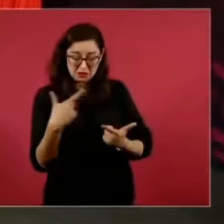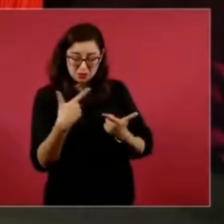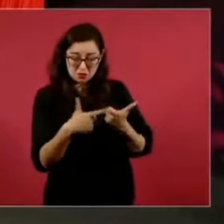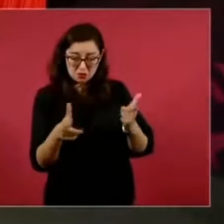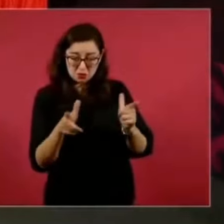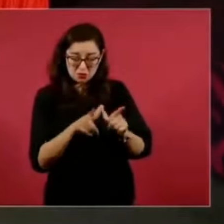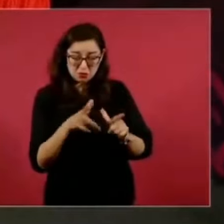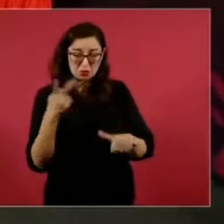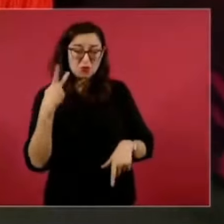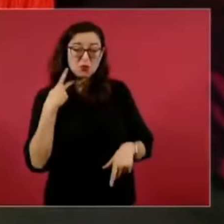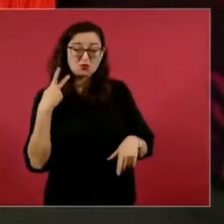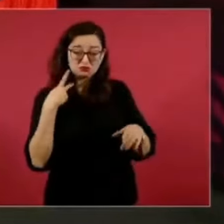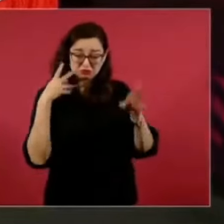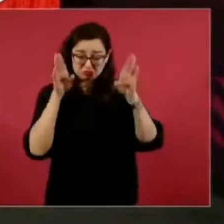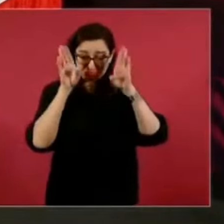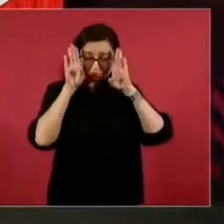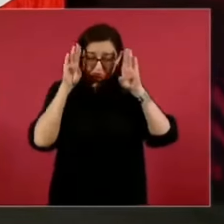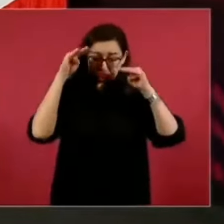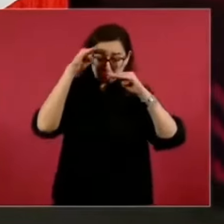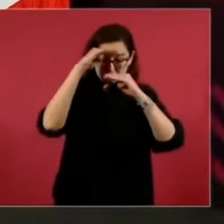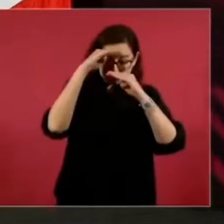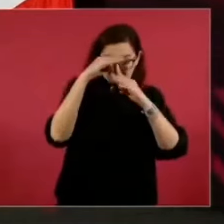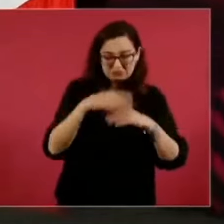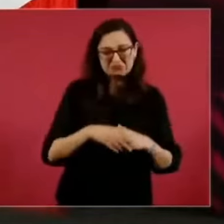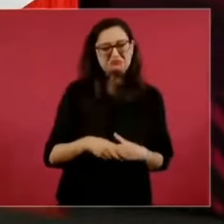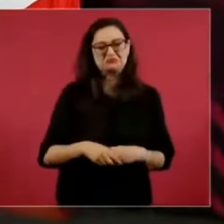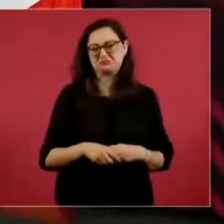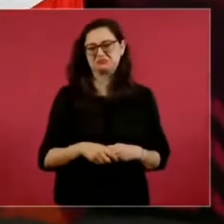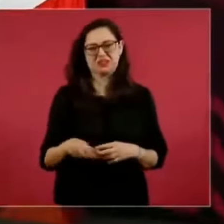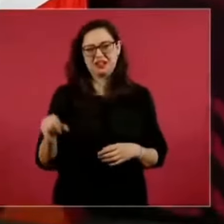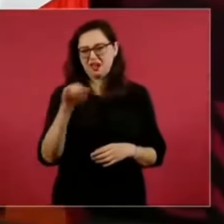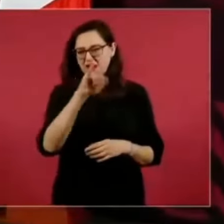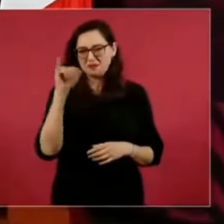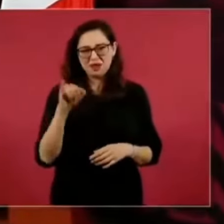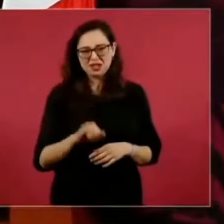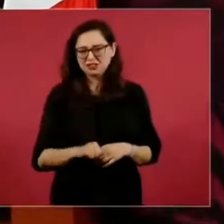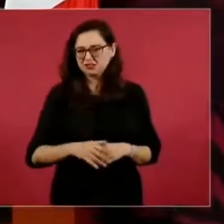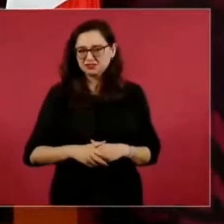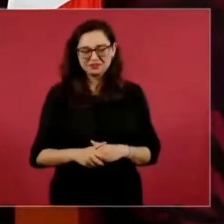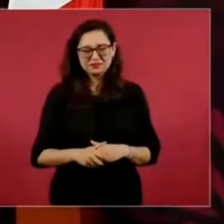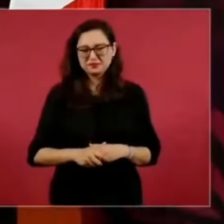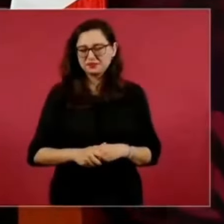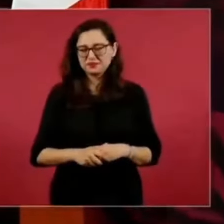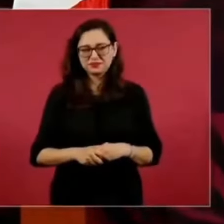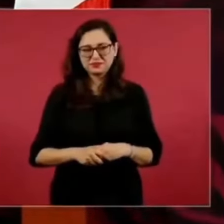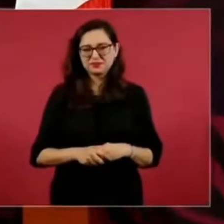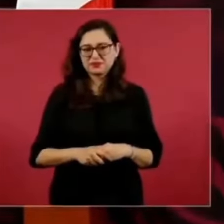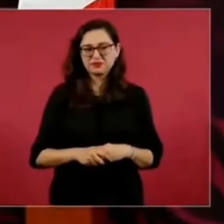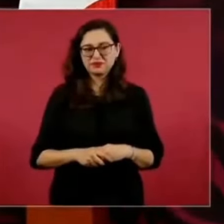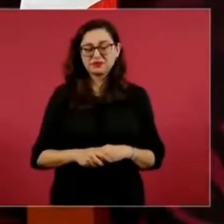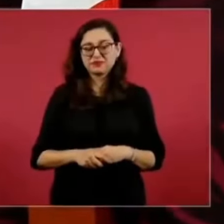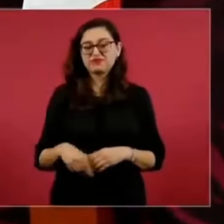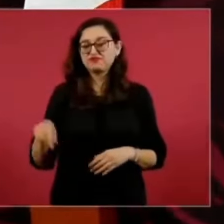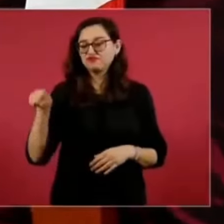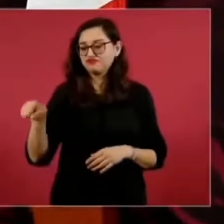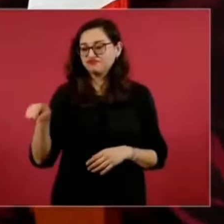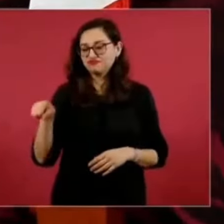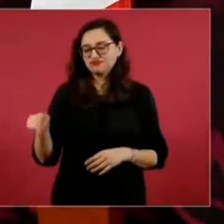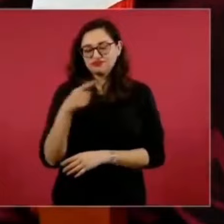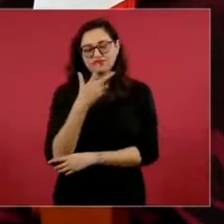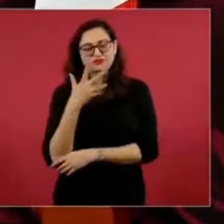conservador es el estado más Tropical de México y es el